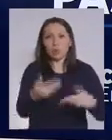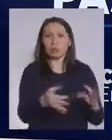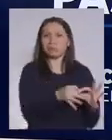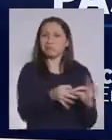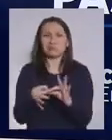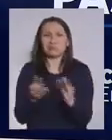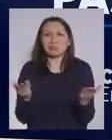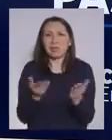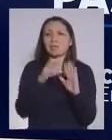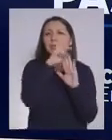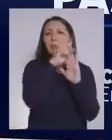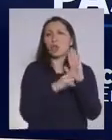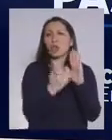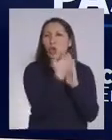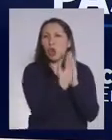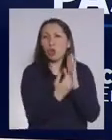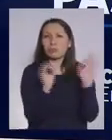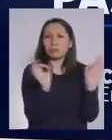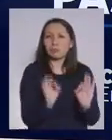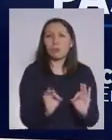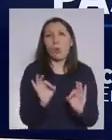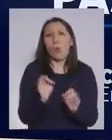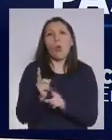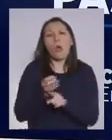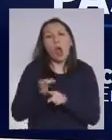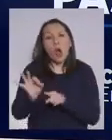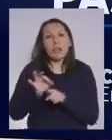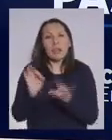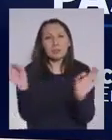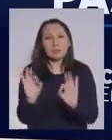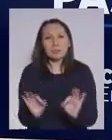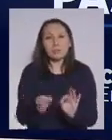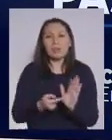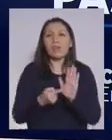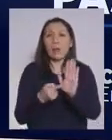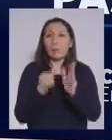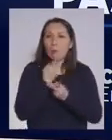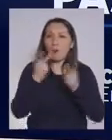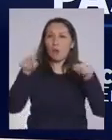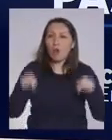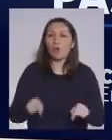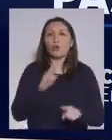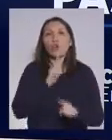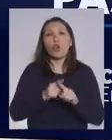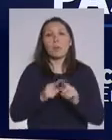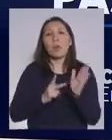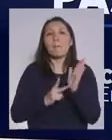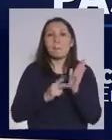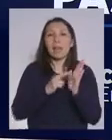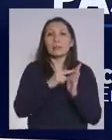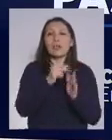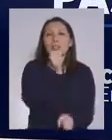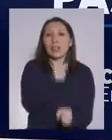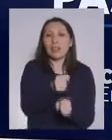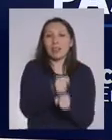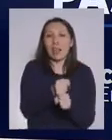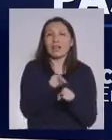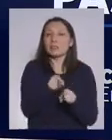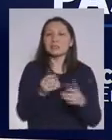qué consiste este protocolo o guía de recomendaciones que queremos dar a conocer hoy día que se llama paso a paso laboral